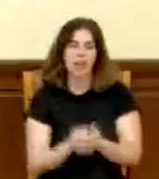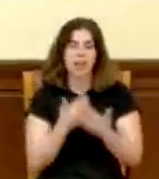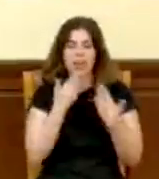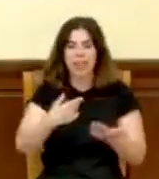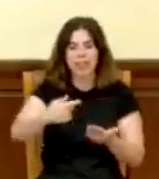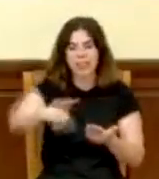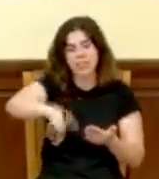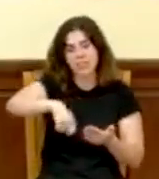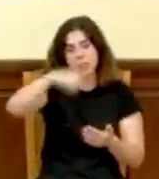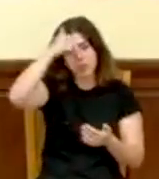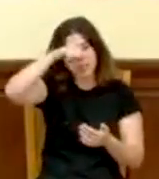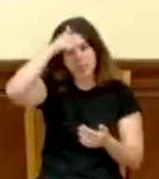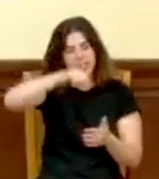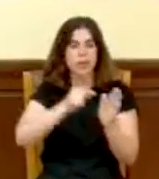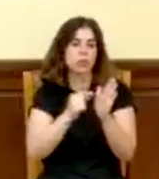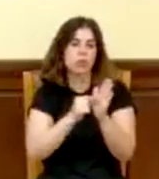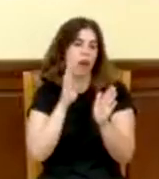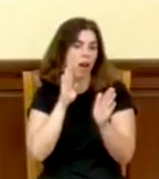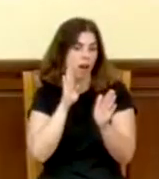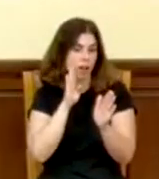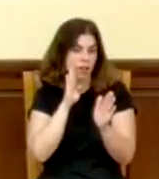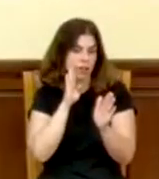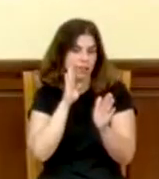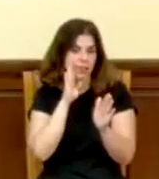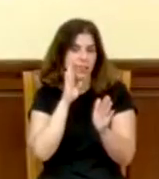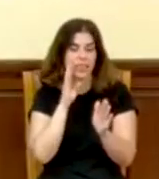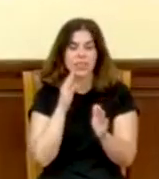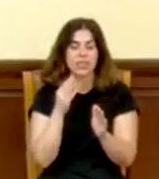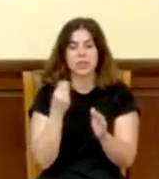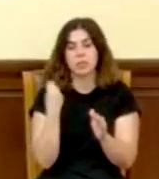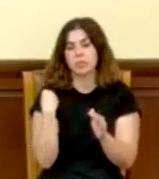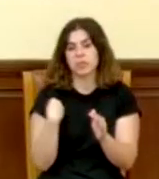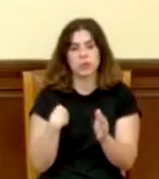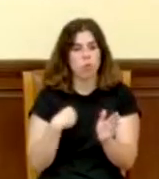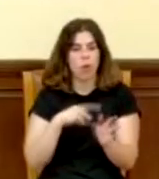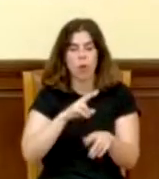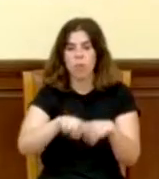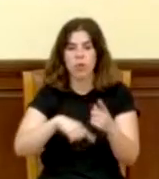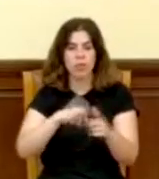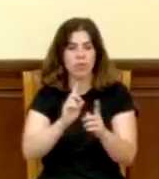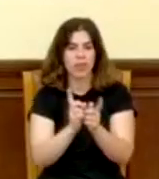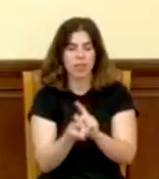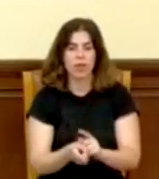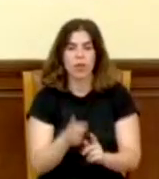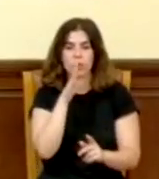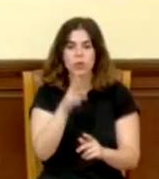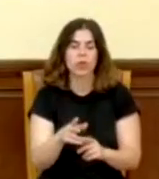en el punto anterior, en este caso la modificación es por importe, como ha dicho el secretario, de